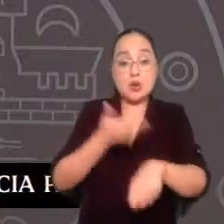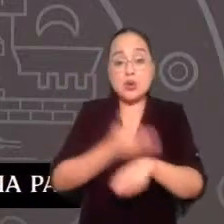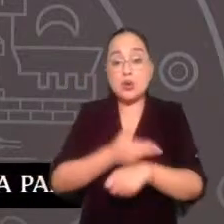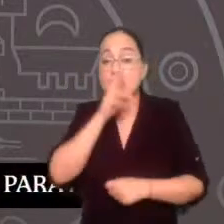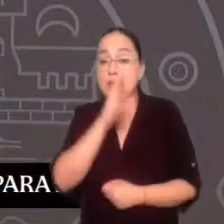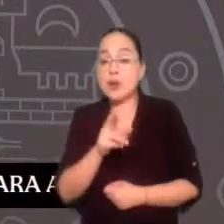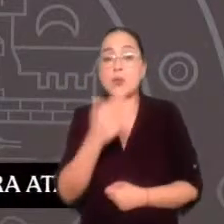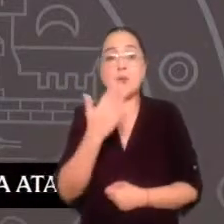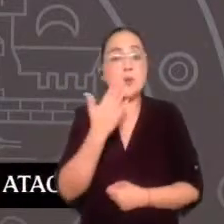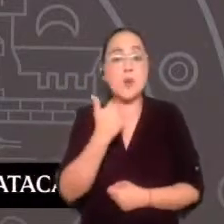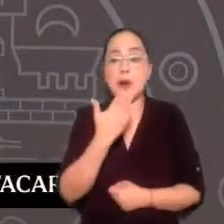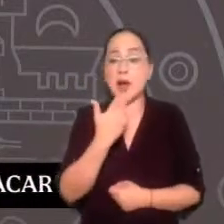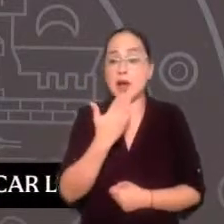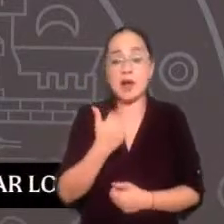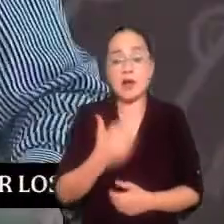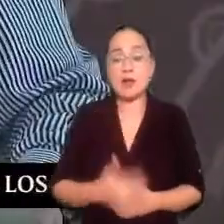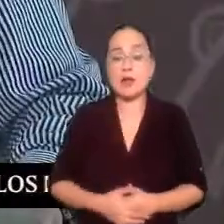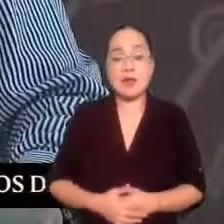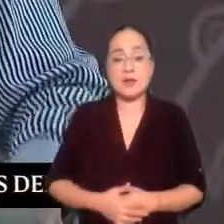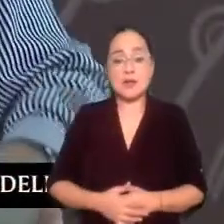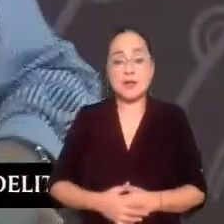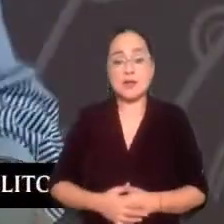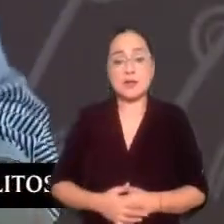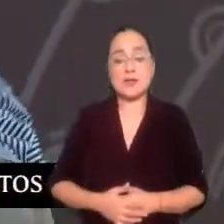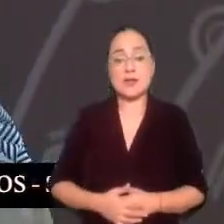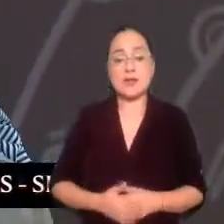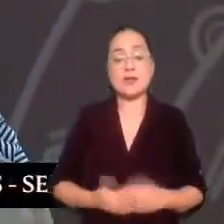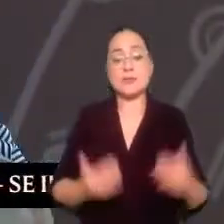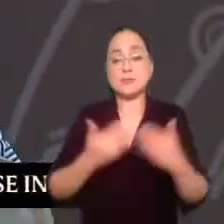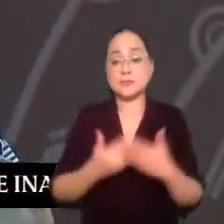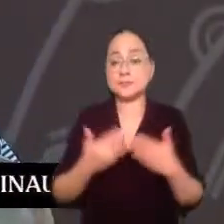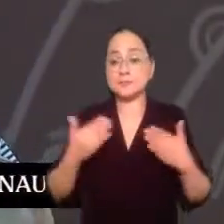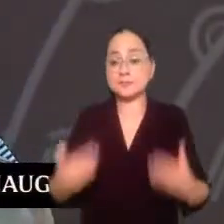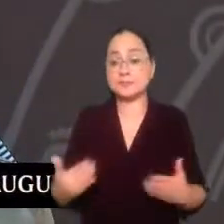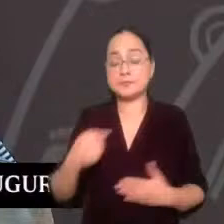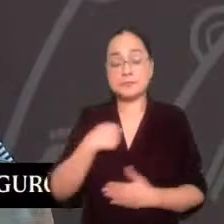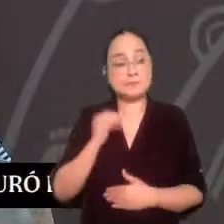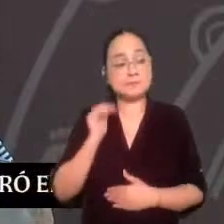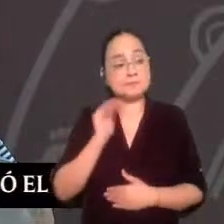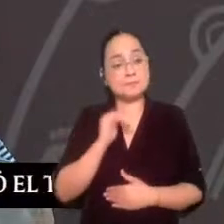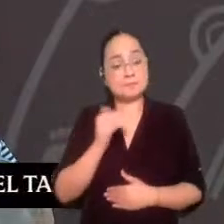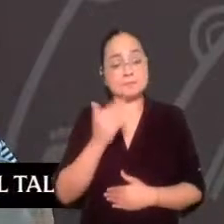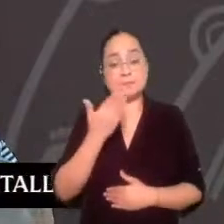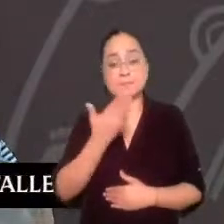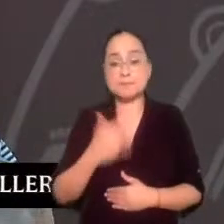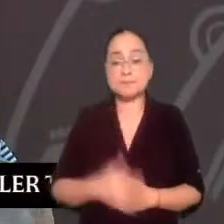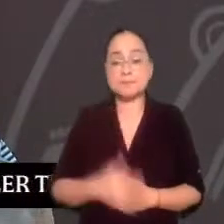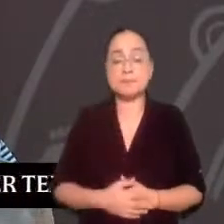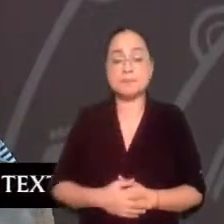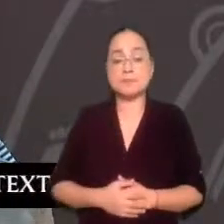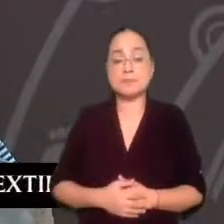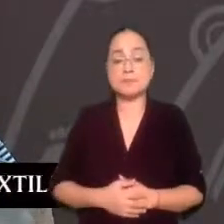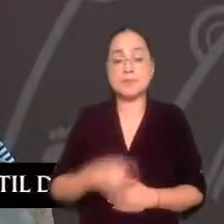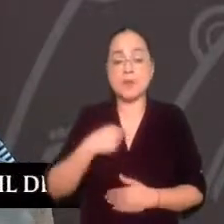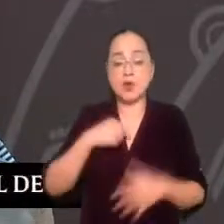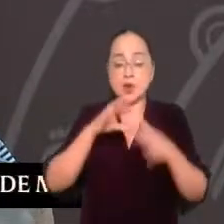problemas laborales. Por lo tanto, yo les digo a los dirigentes de la sección